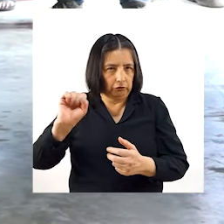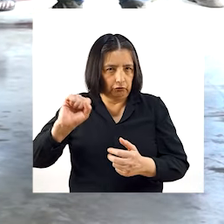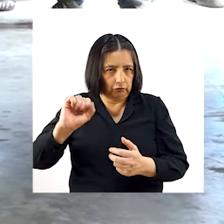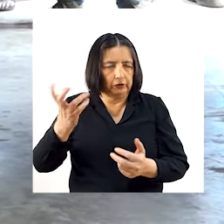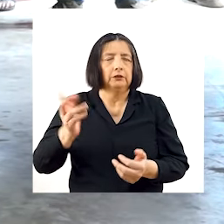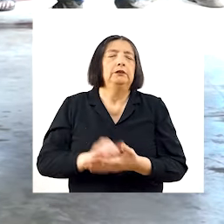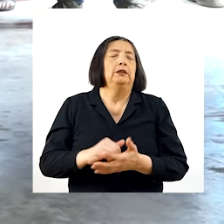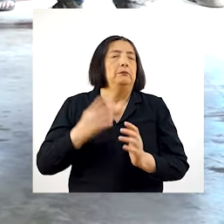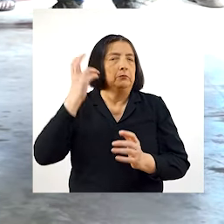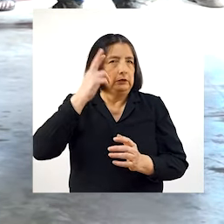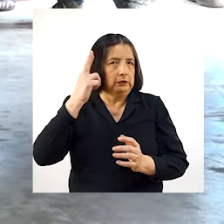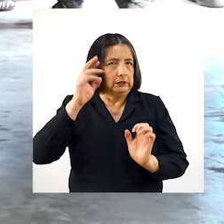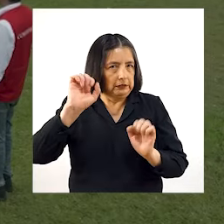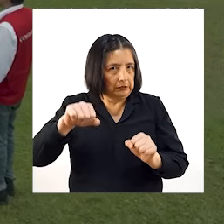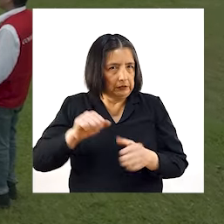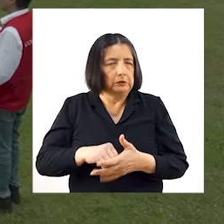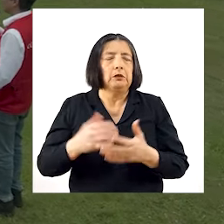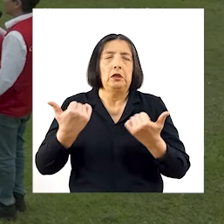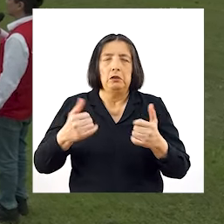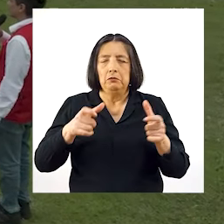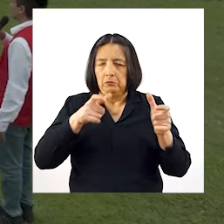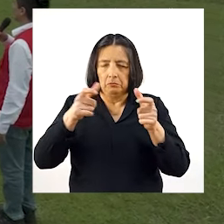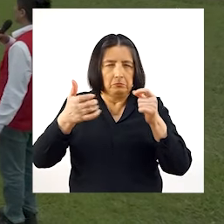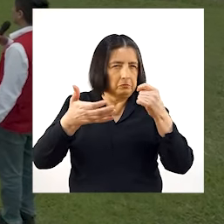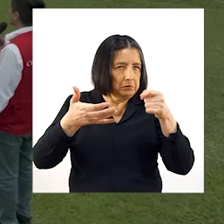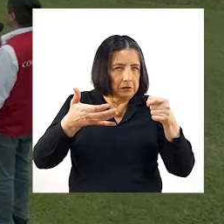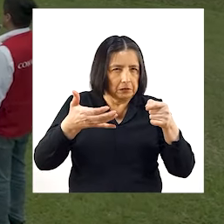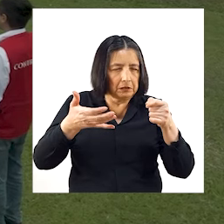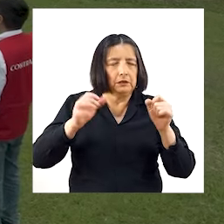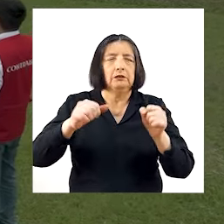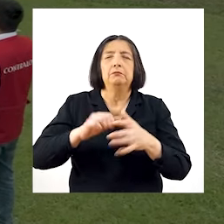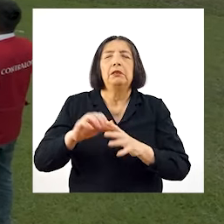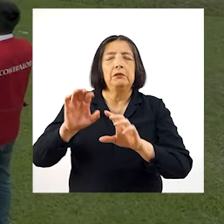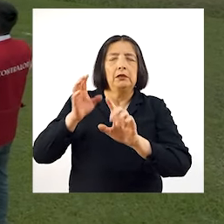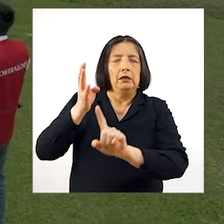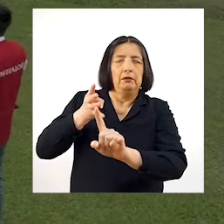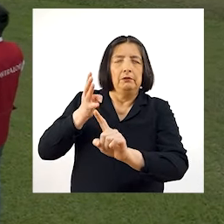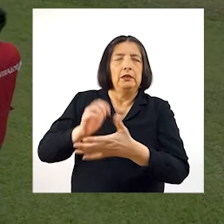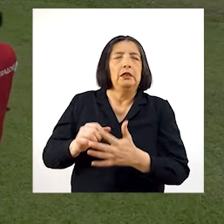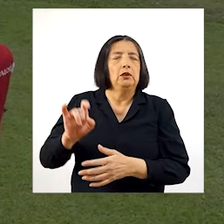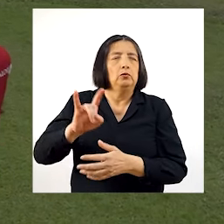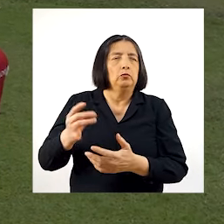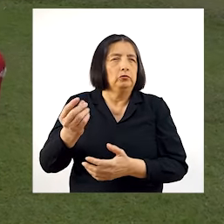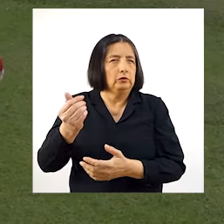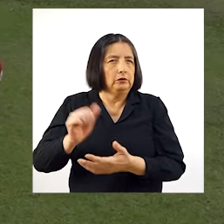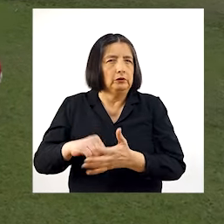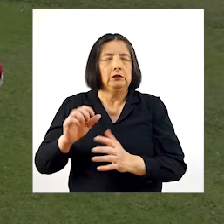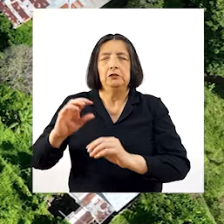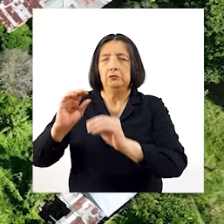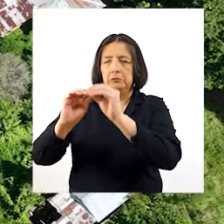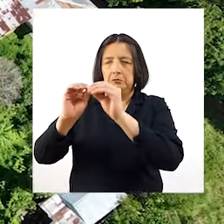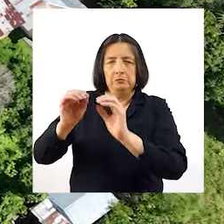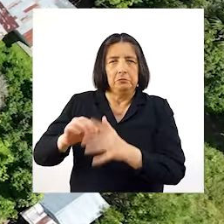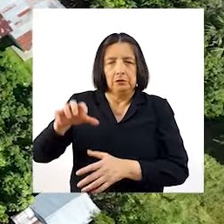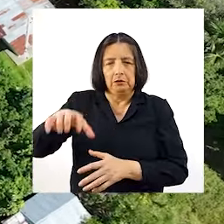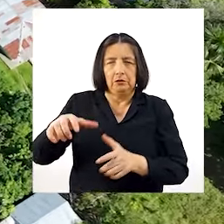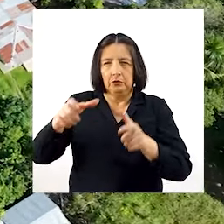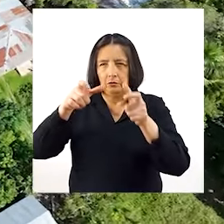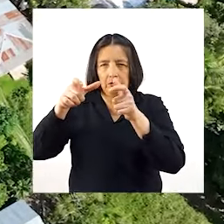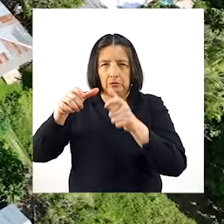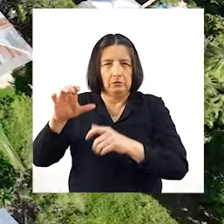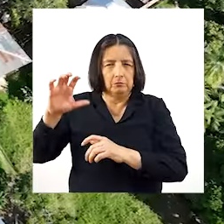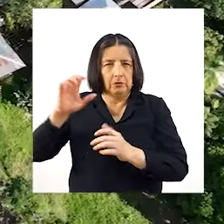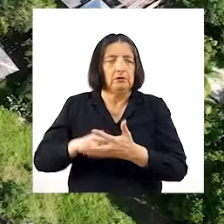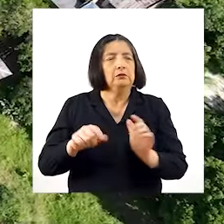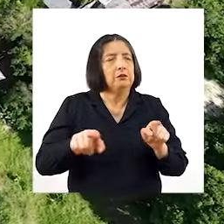de soles. Por ello, como parte del operativo de control, evaluaremos el gasto realizado en remodelar la central de vigilancia,